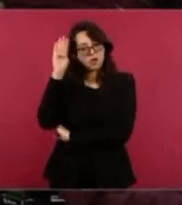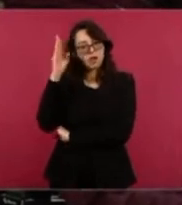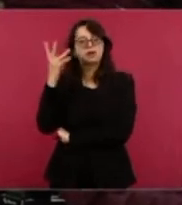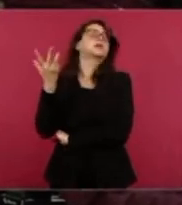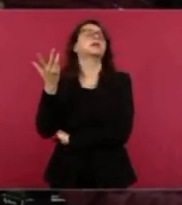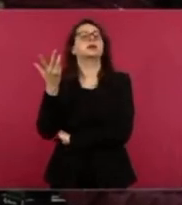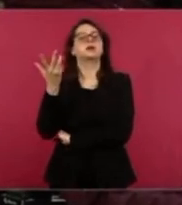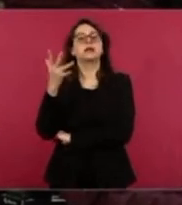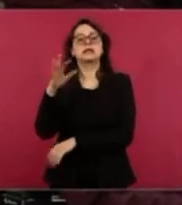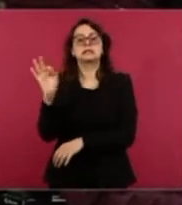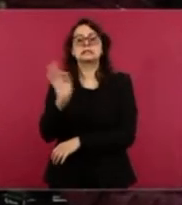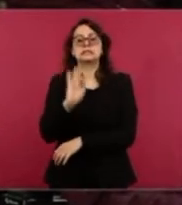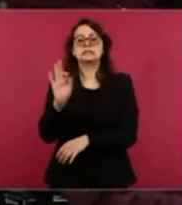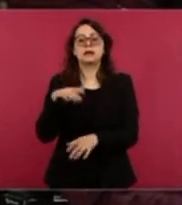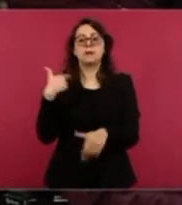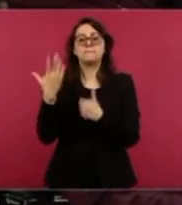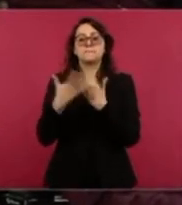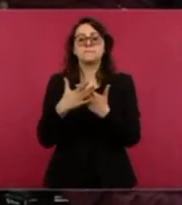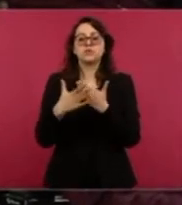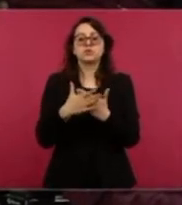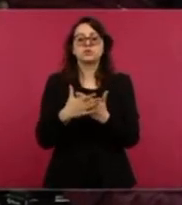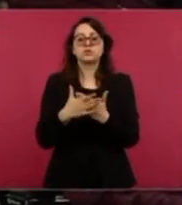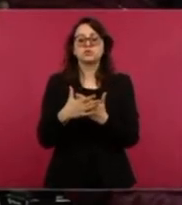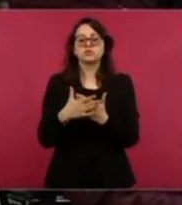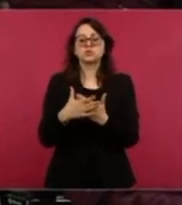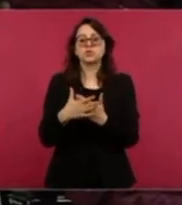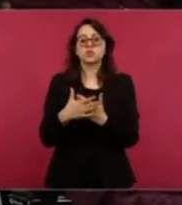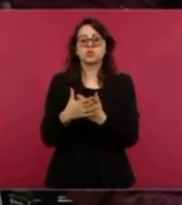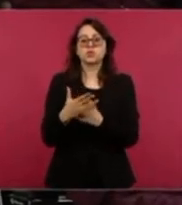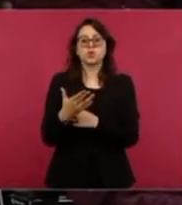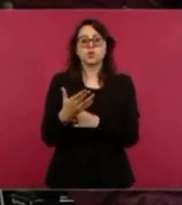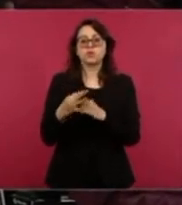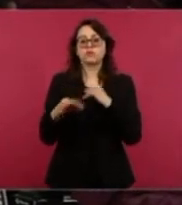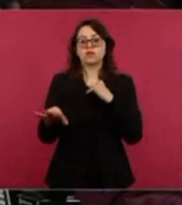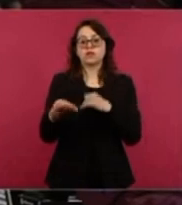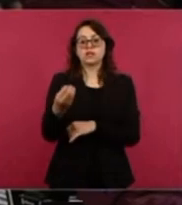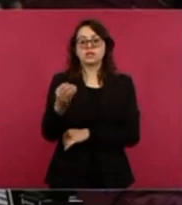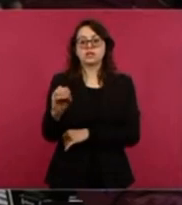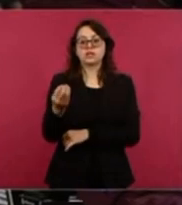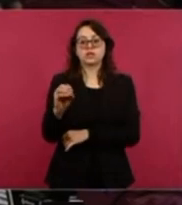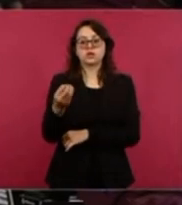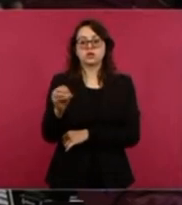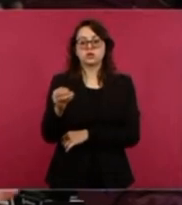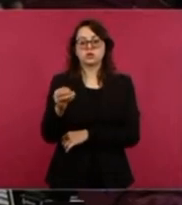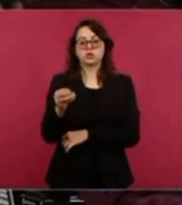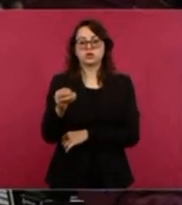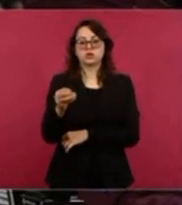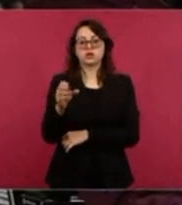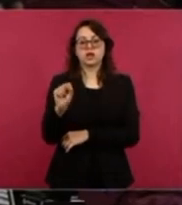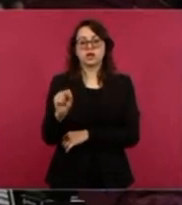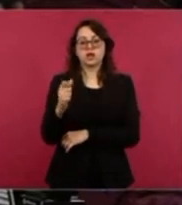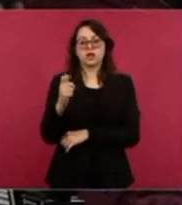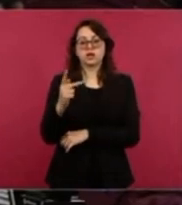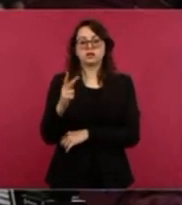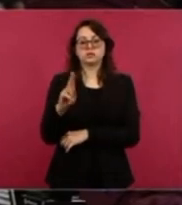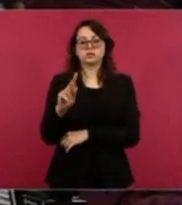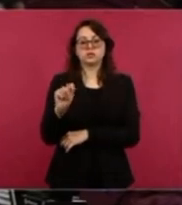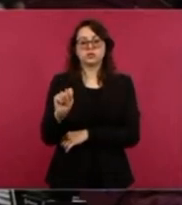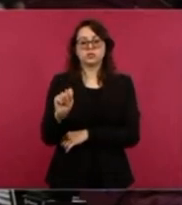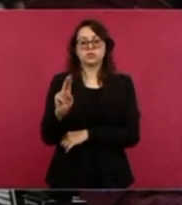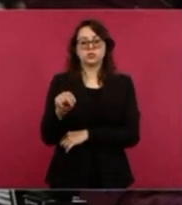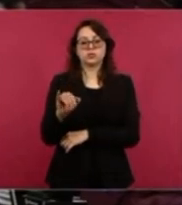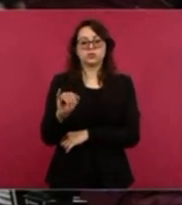finales, tal vez del mes de octubre, pudiera ya contarse con la vacuna de Sputnik. Cabe destacar que esta vacuna de